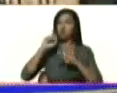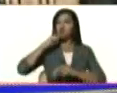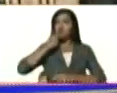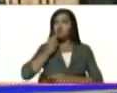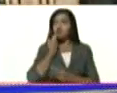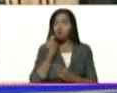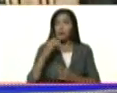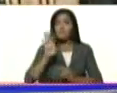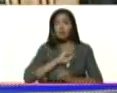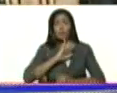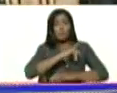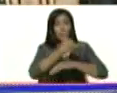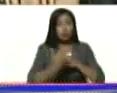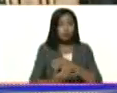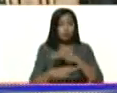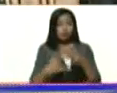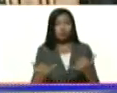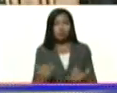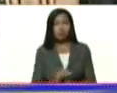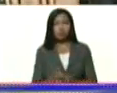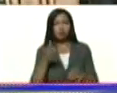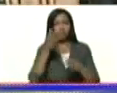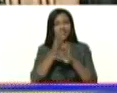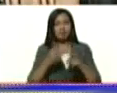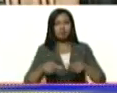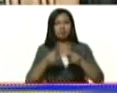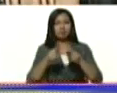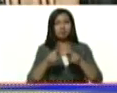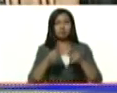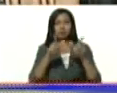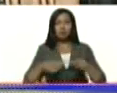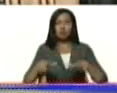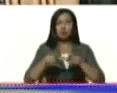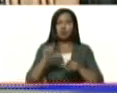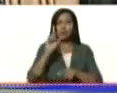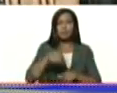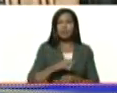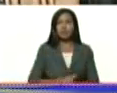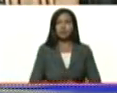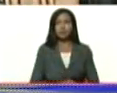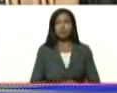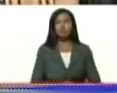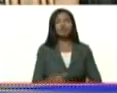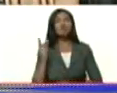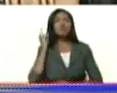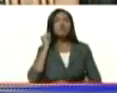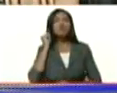sus proyectos allá a la emperatriz Catalina,